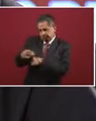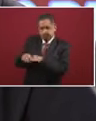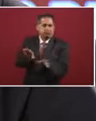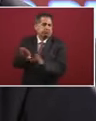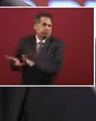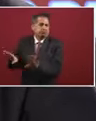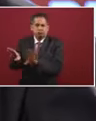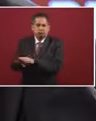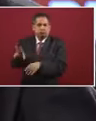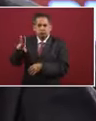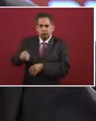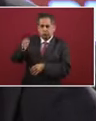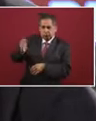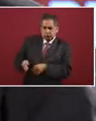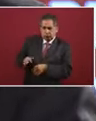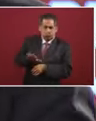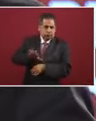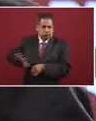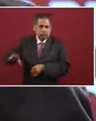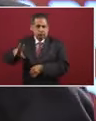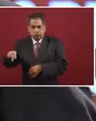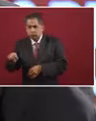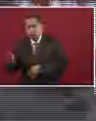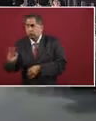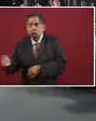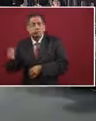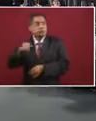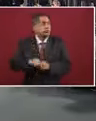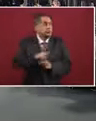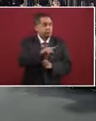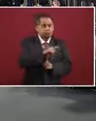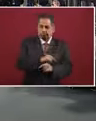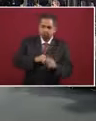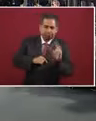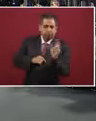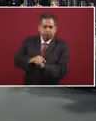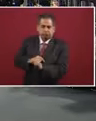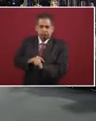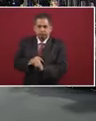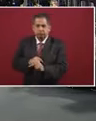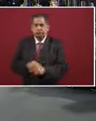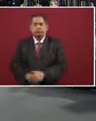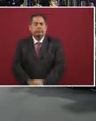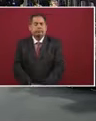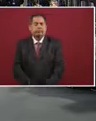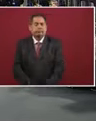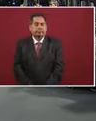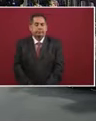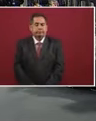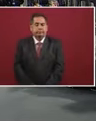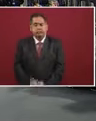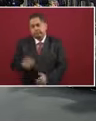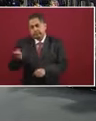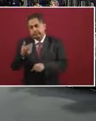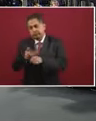mexicanos en su estancia en México o su tránsito por México. Sí, muchas gracias. Secretario, pero usted